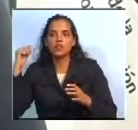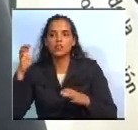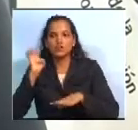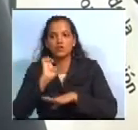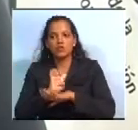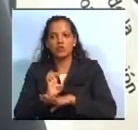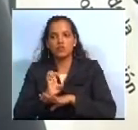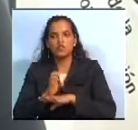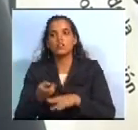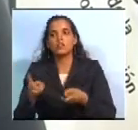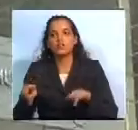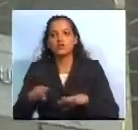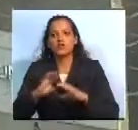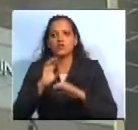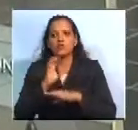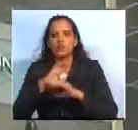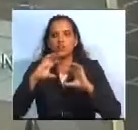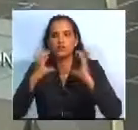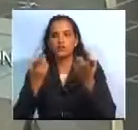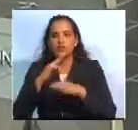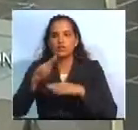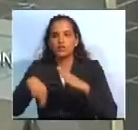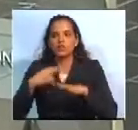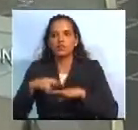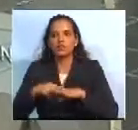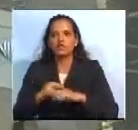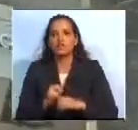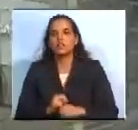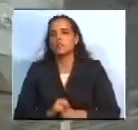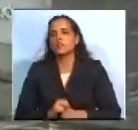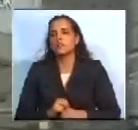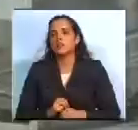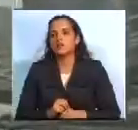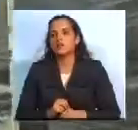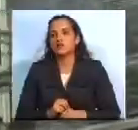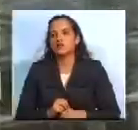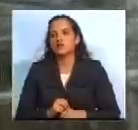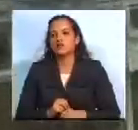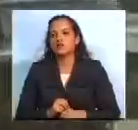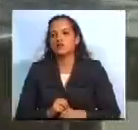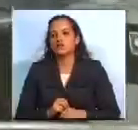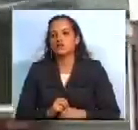50% de música internacional. Con imágenes de Núñez, Luis Guerra, Telecosta.